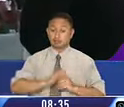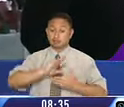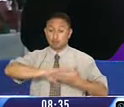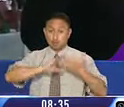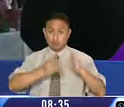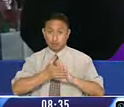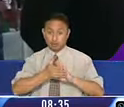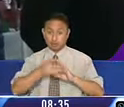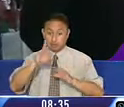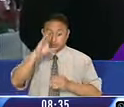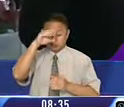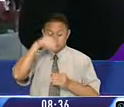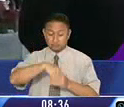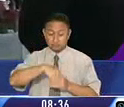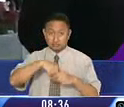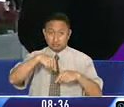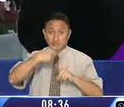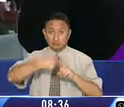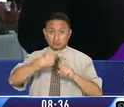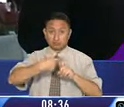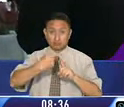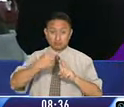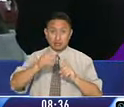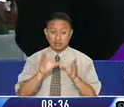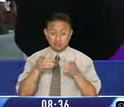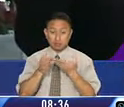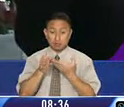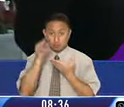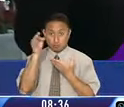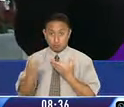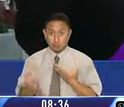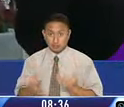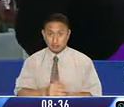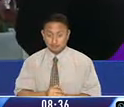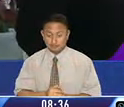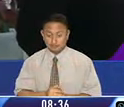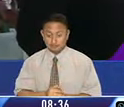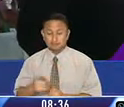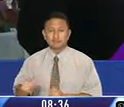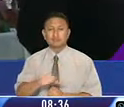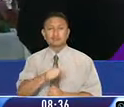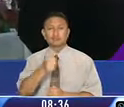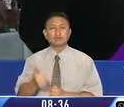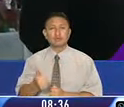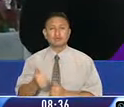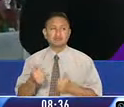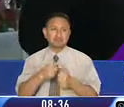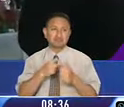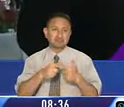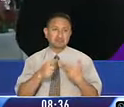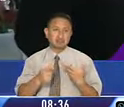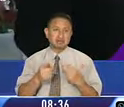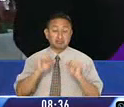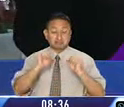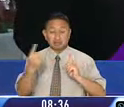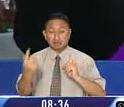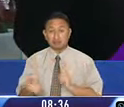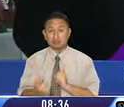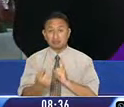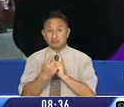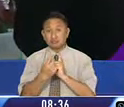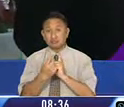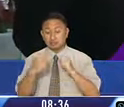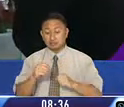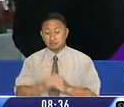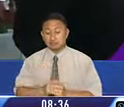del centro de abasto del Comité del Pueblo, y esto también se junta con algunas otras opciones que tenemos. Tenemos el centro de mediación, tenemos la atención integral